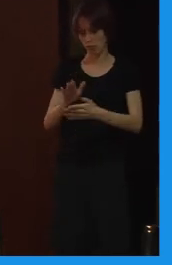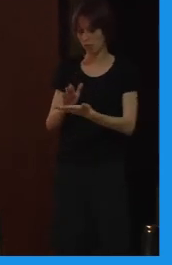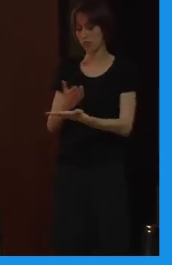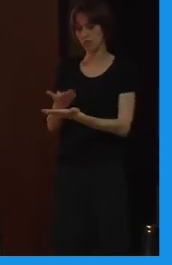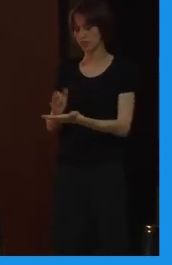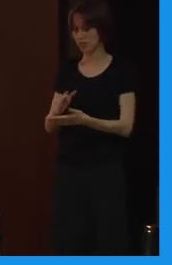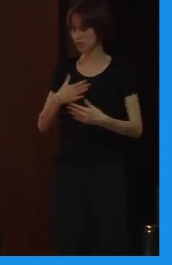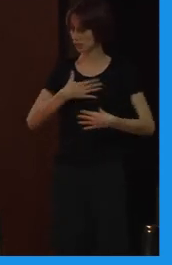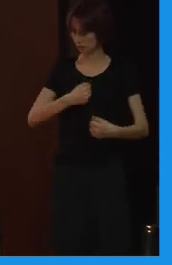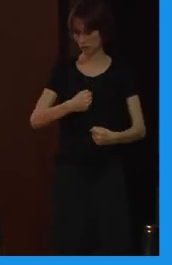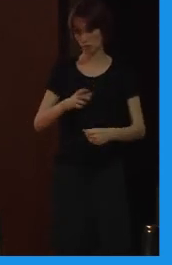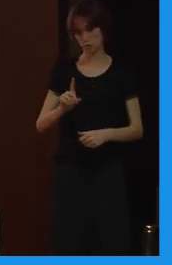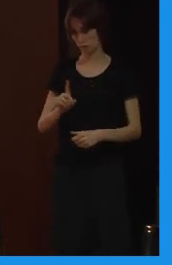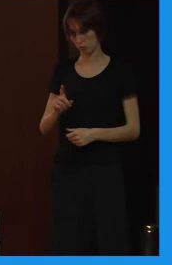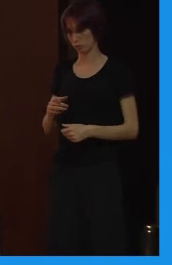autoconsolarse.